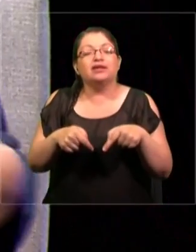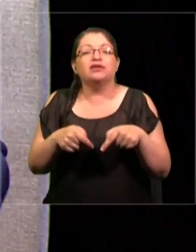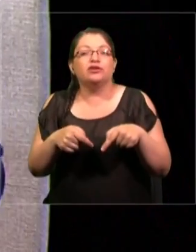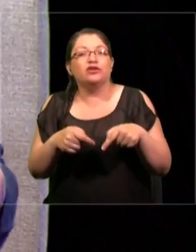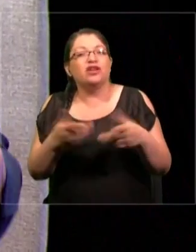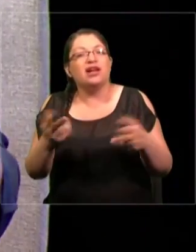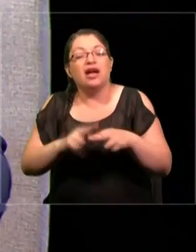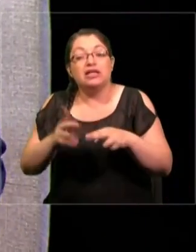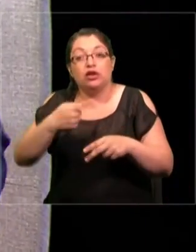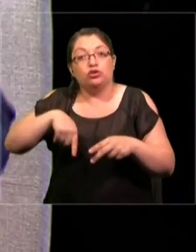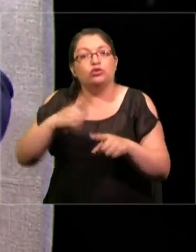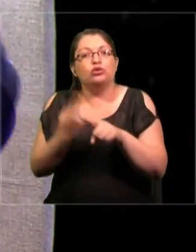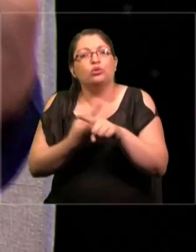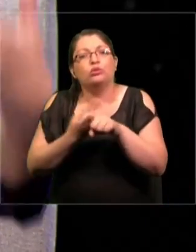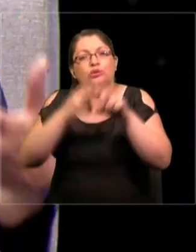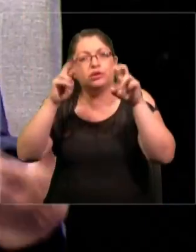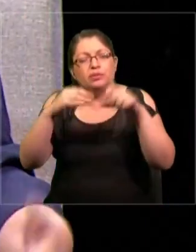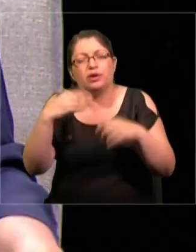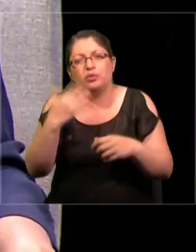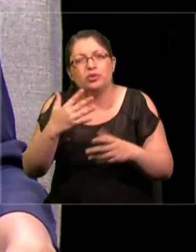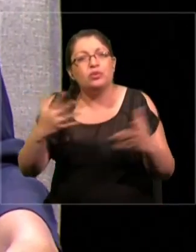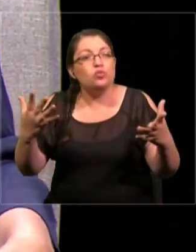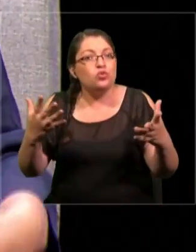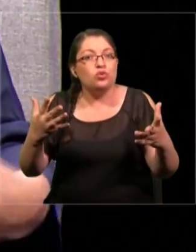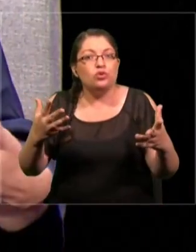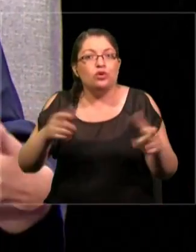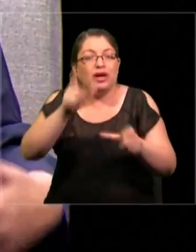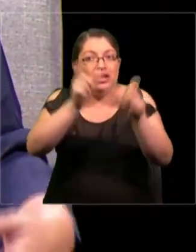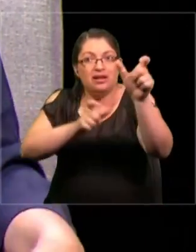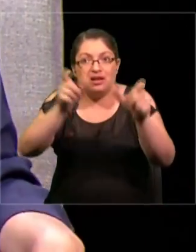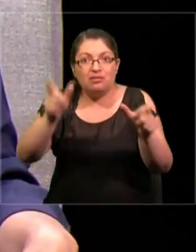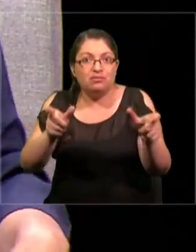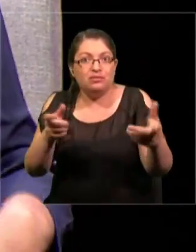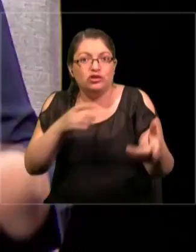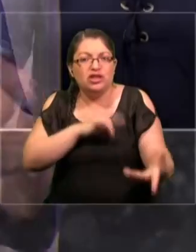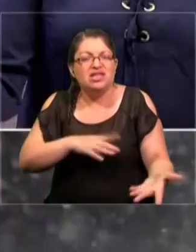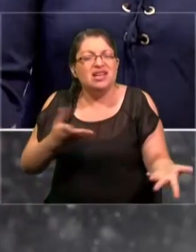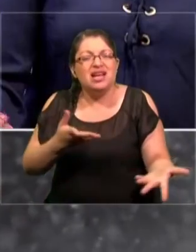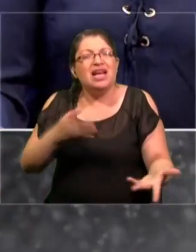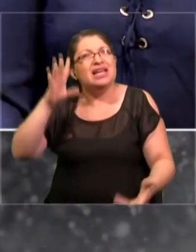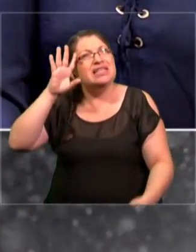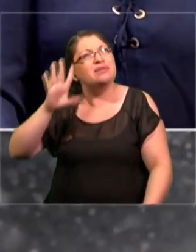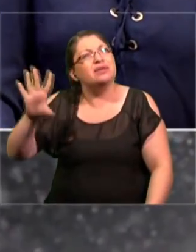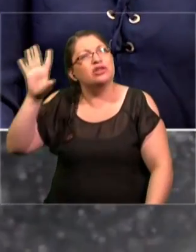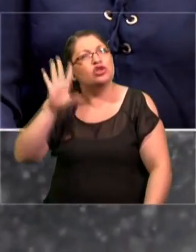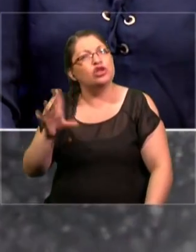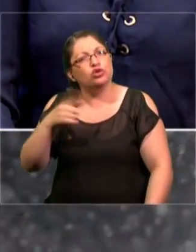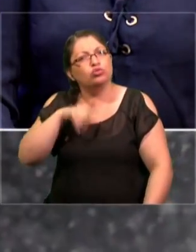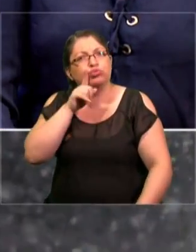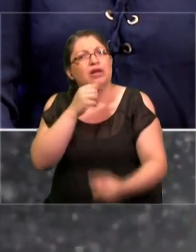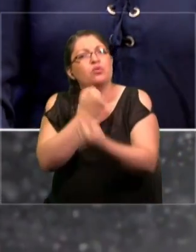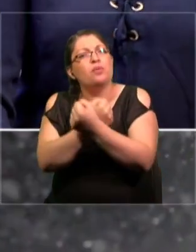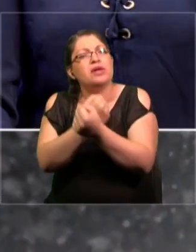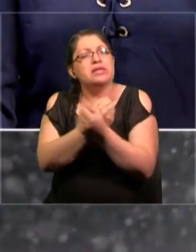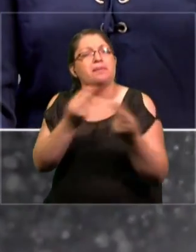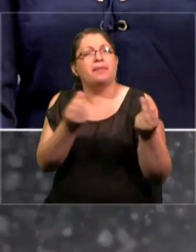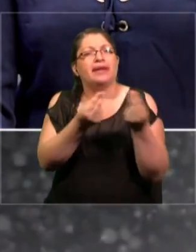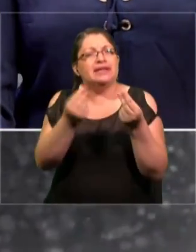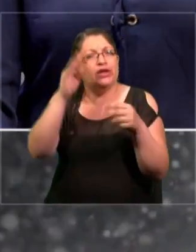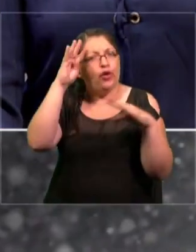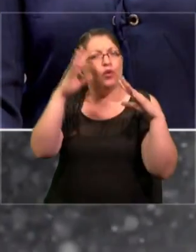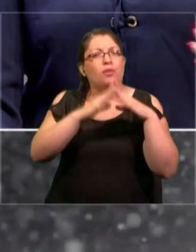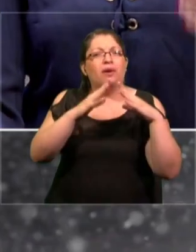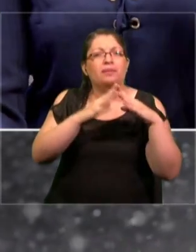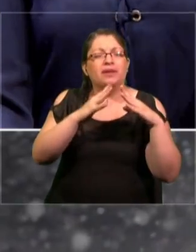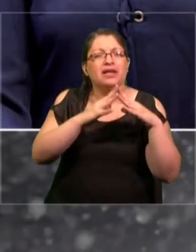que es fundamental en el imaginario, en el ideario de Chile, que es esta percepción de que tenemos una policía militarizada, que